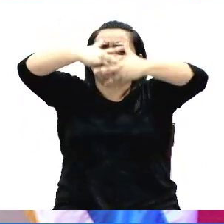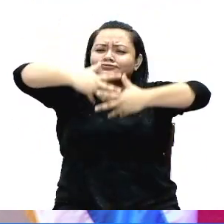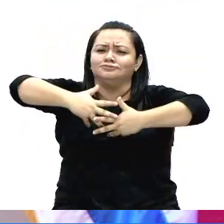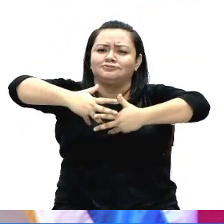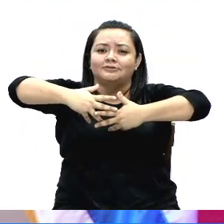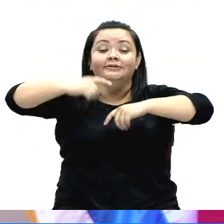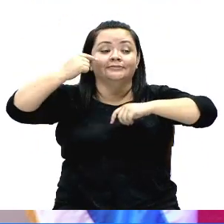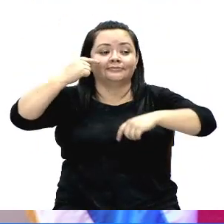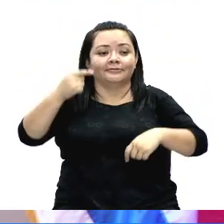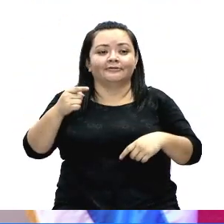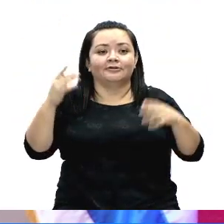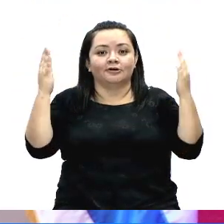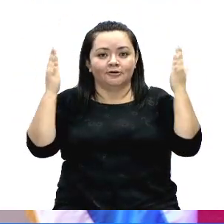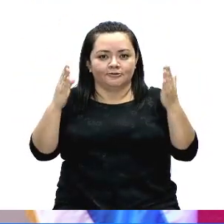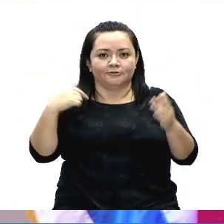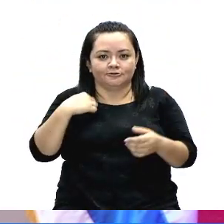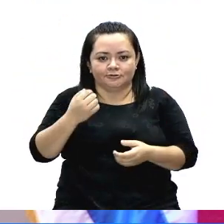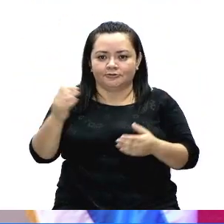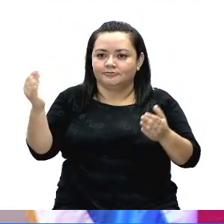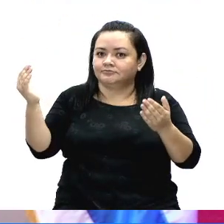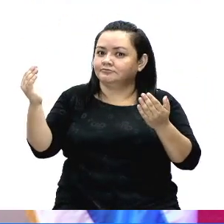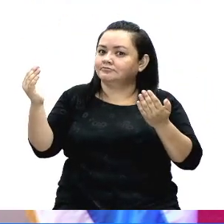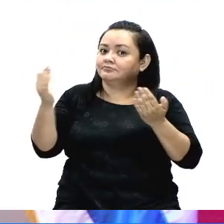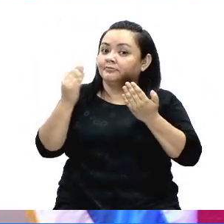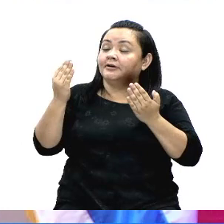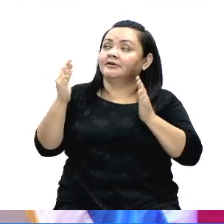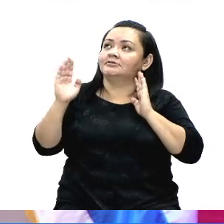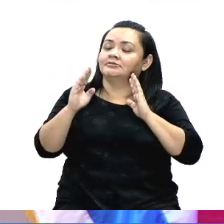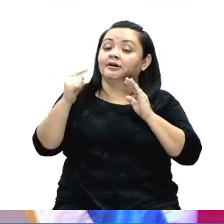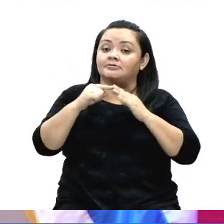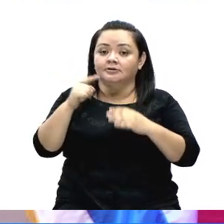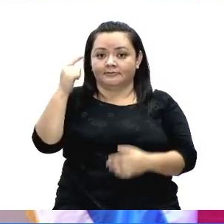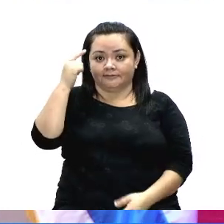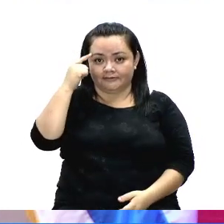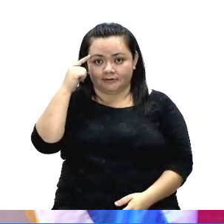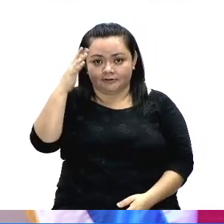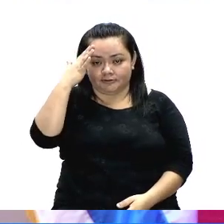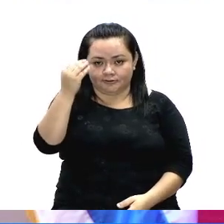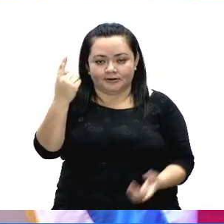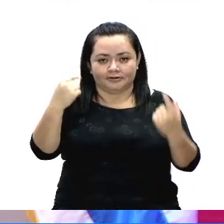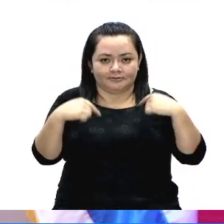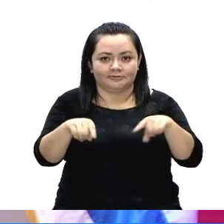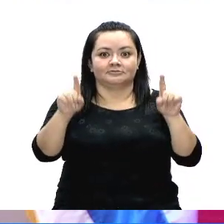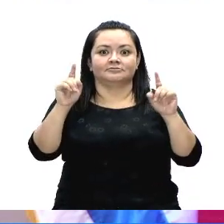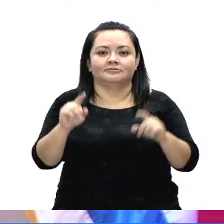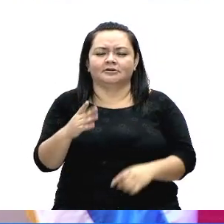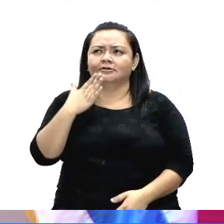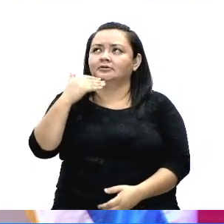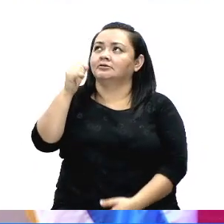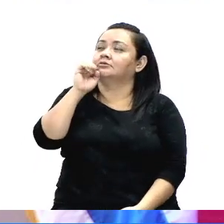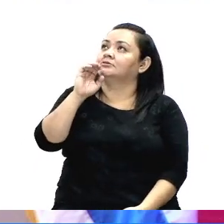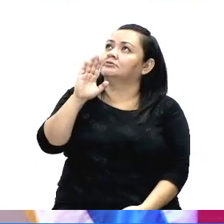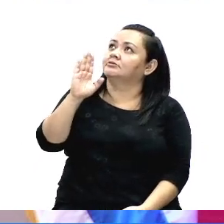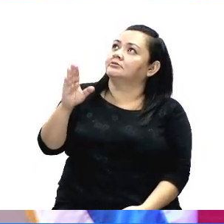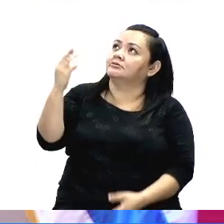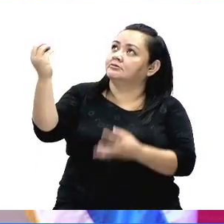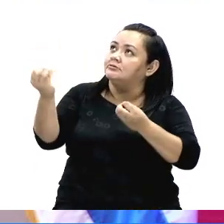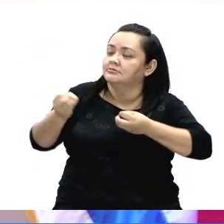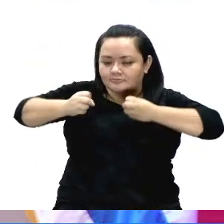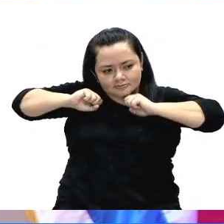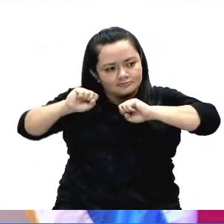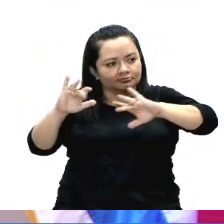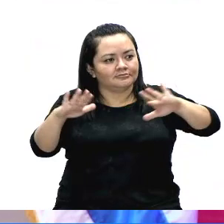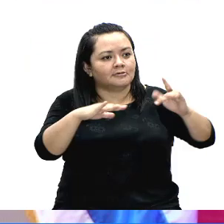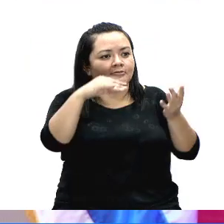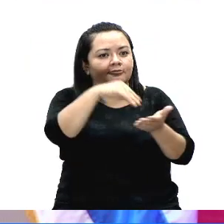oiga mientras yo hablo contigo y también para que te crean para siempre hoy se refirió las palabras al pueblo y